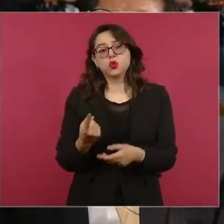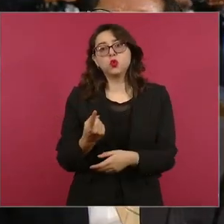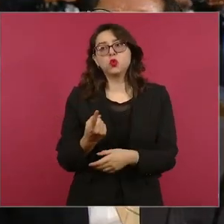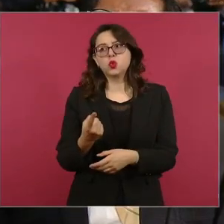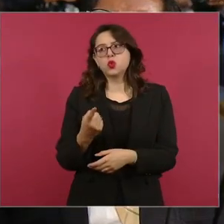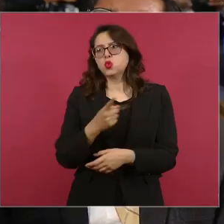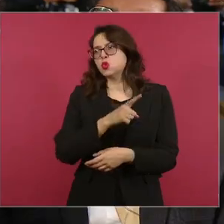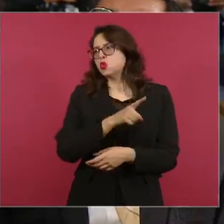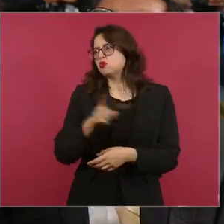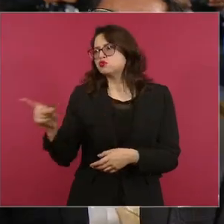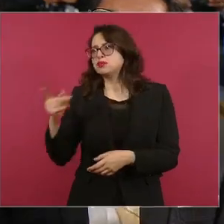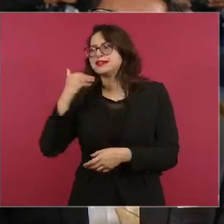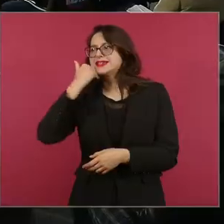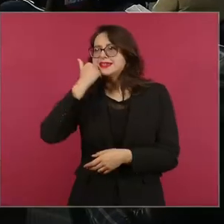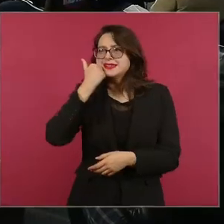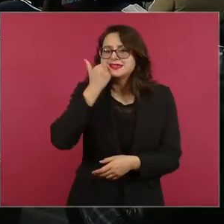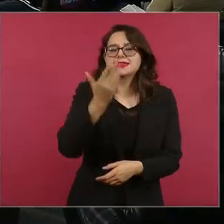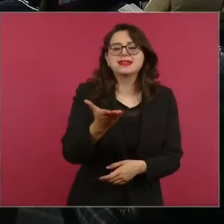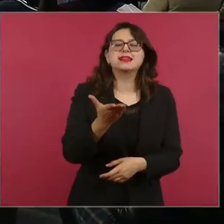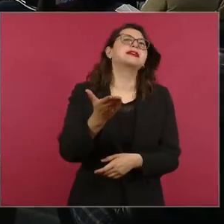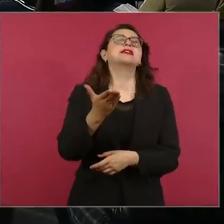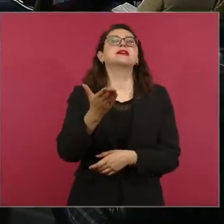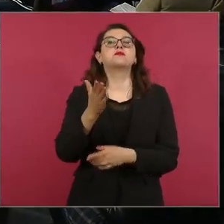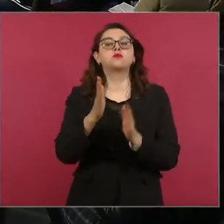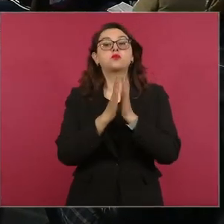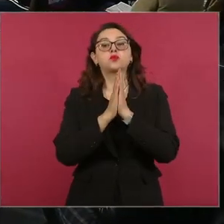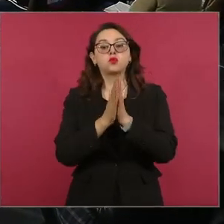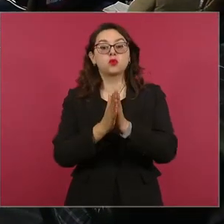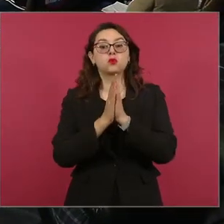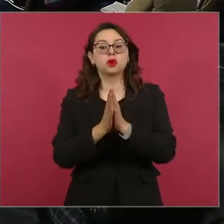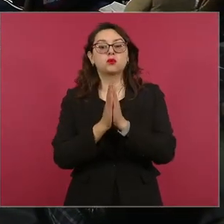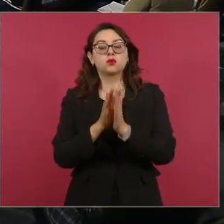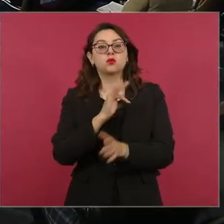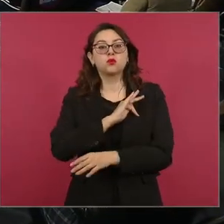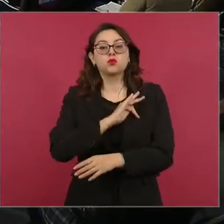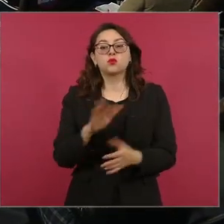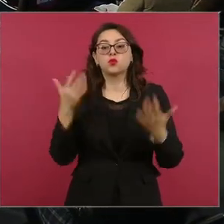solicitud o para que usted dentro de